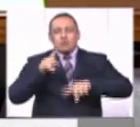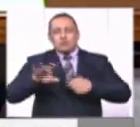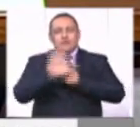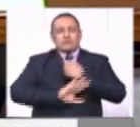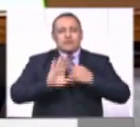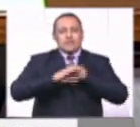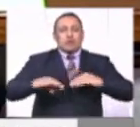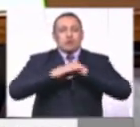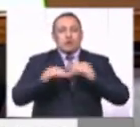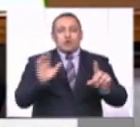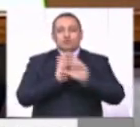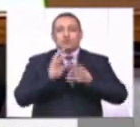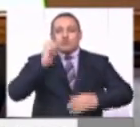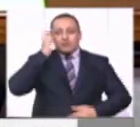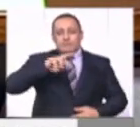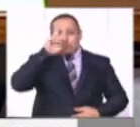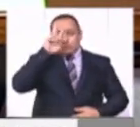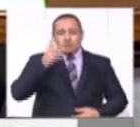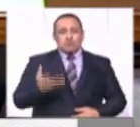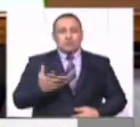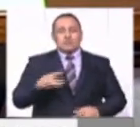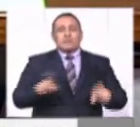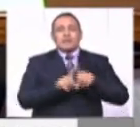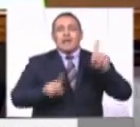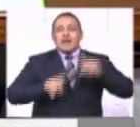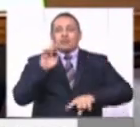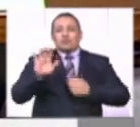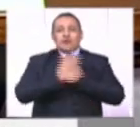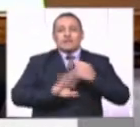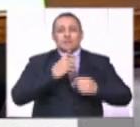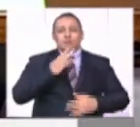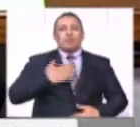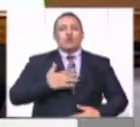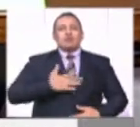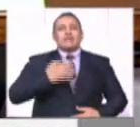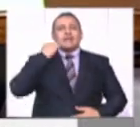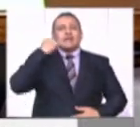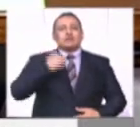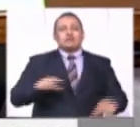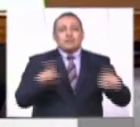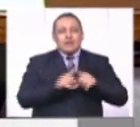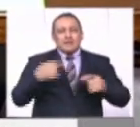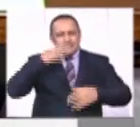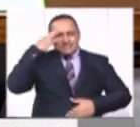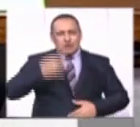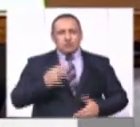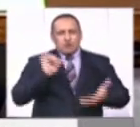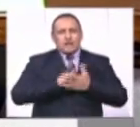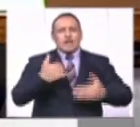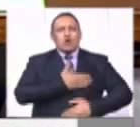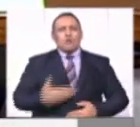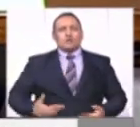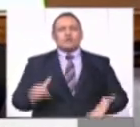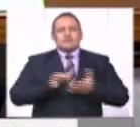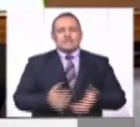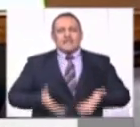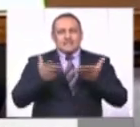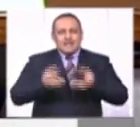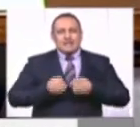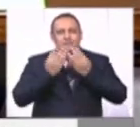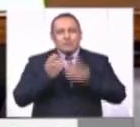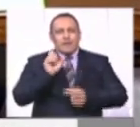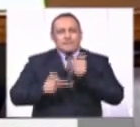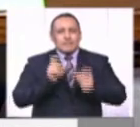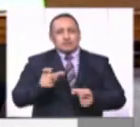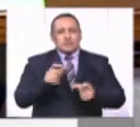democráticamente la constitución del Perú presidente a quienes defendemos el estado de derecho a quienes estamos convencidos que al gobierno tiene que rendirle cuentas a la